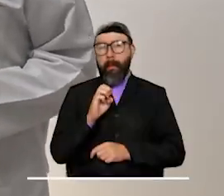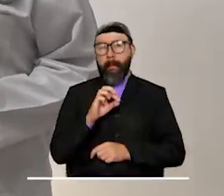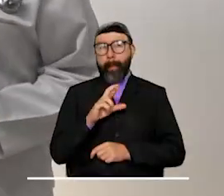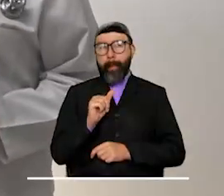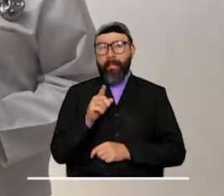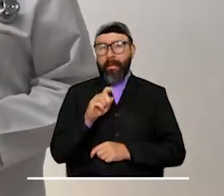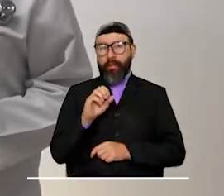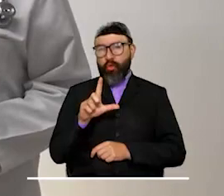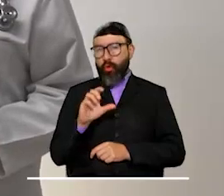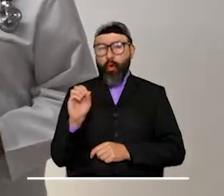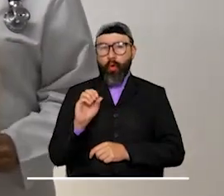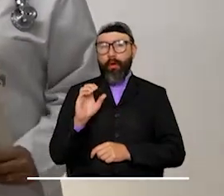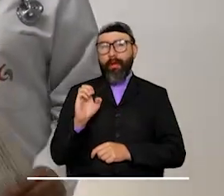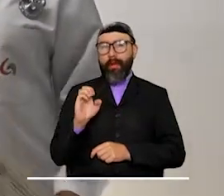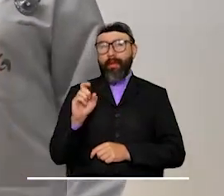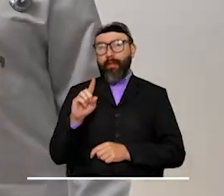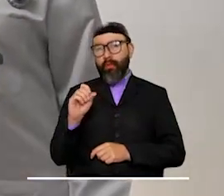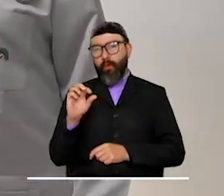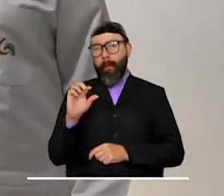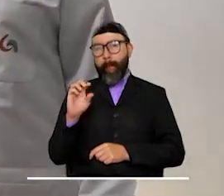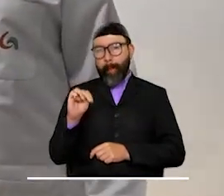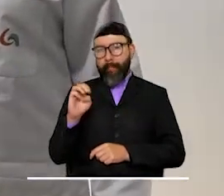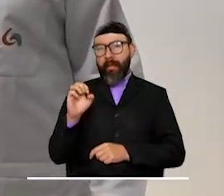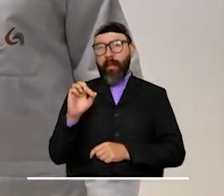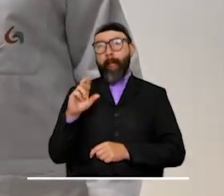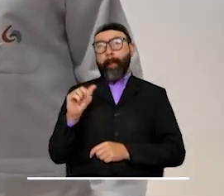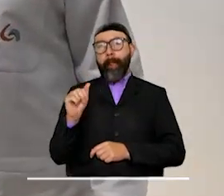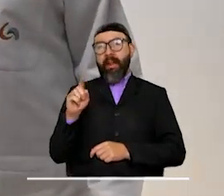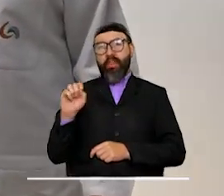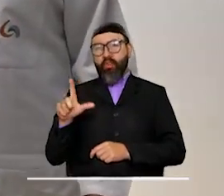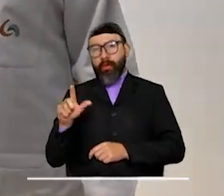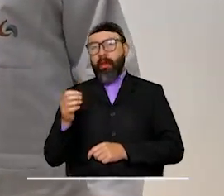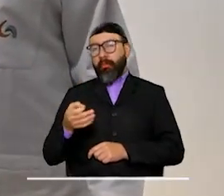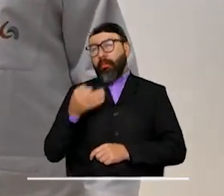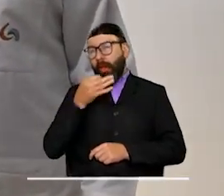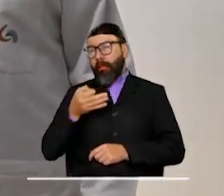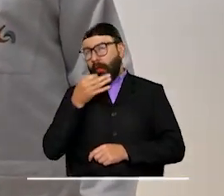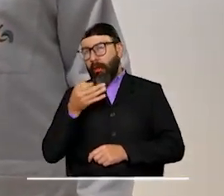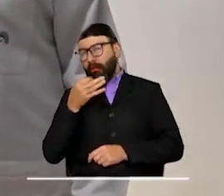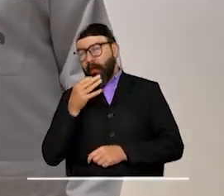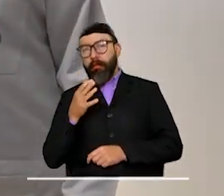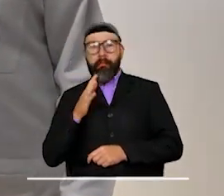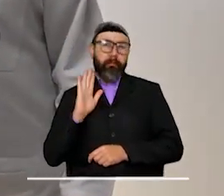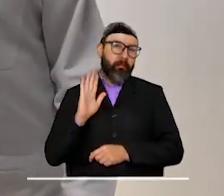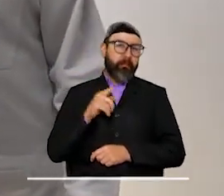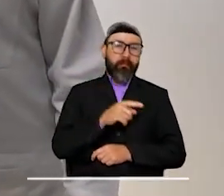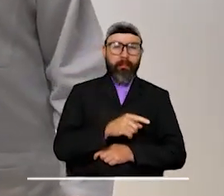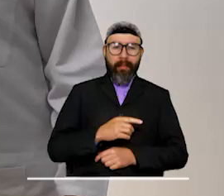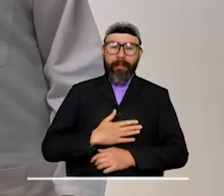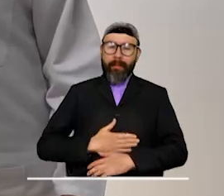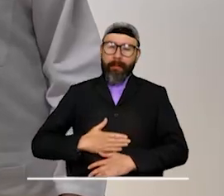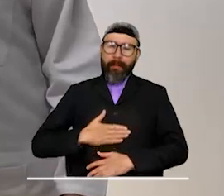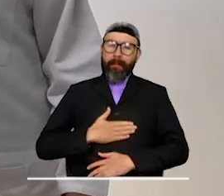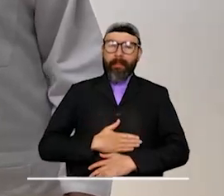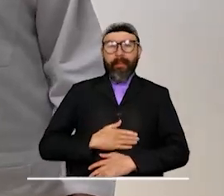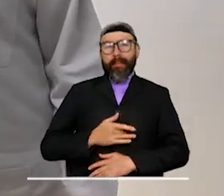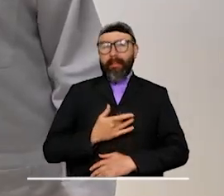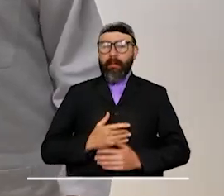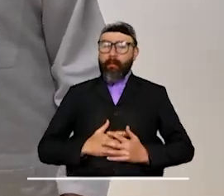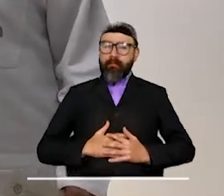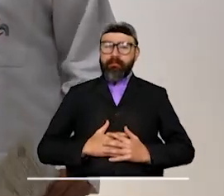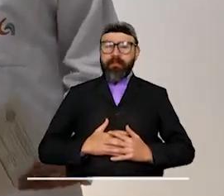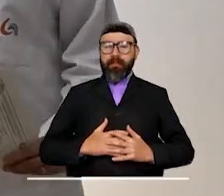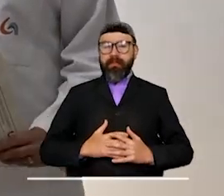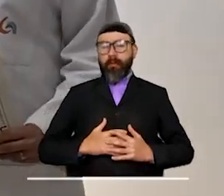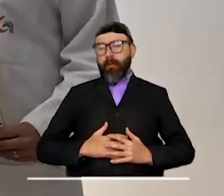Él posteriormente comenzó con esa sensación de plenitud, o sea, como con una llenura. En el vaciamiento gástrico era muy